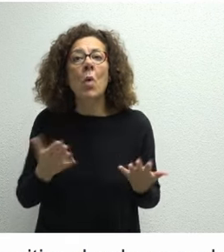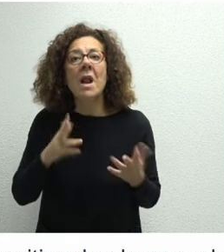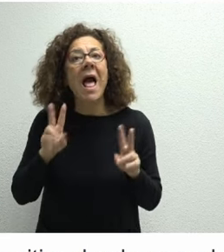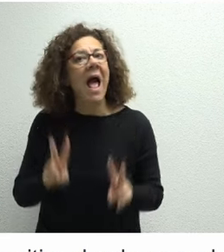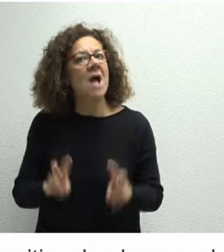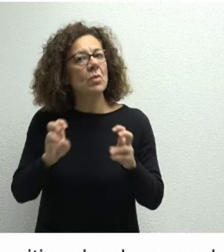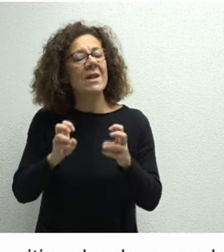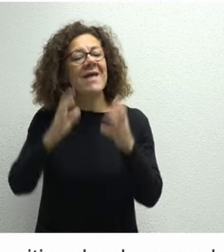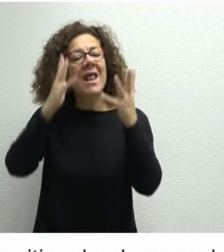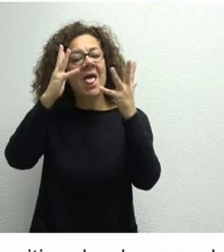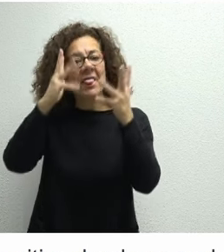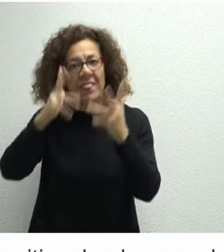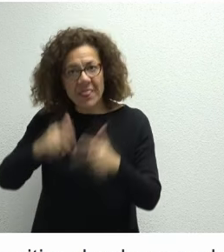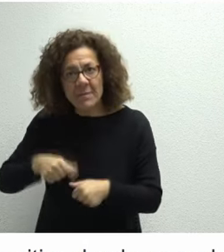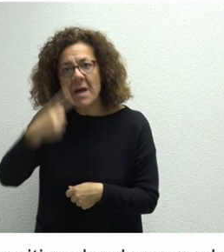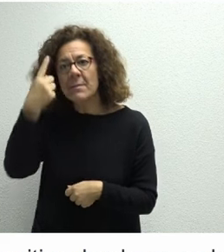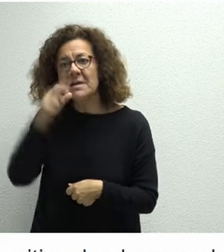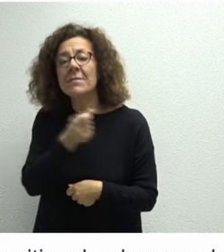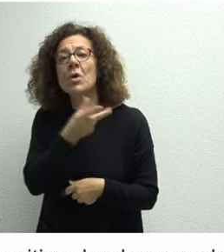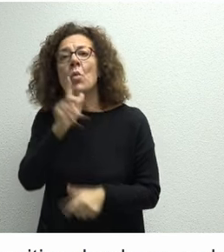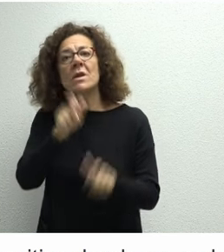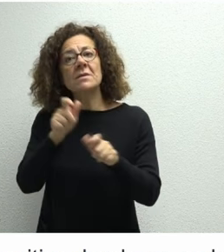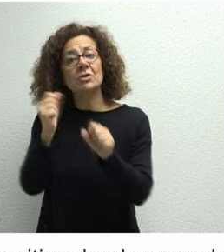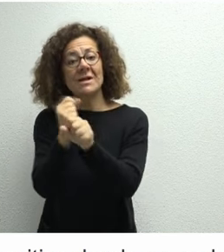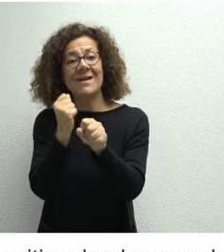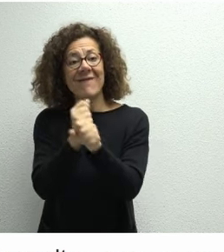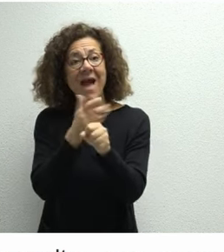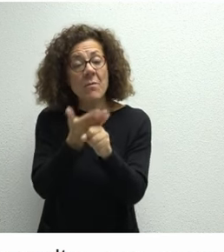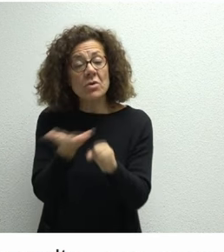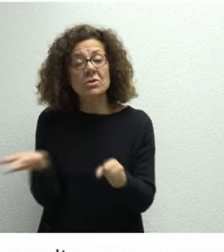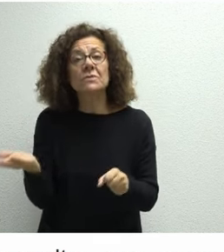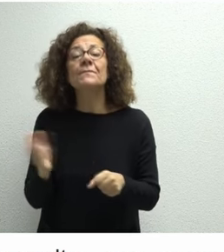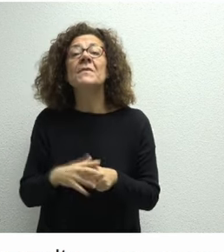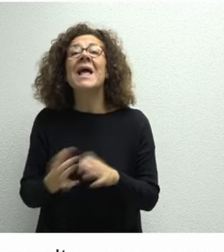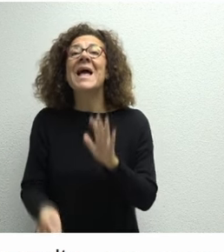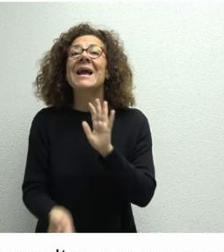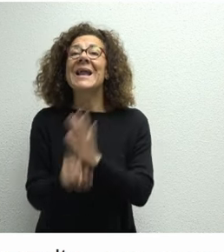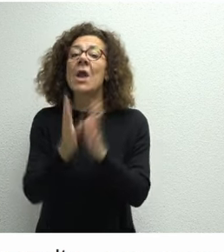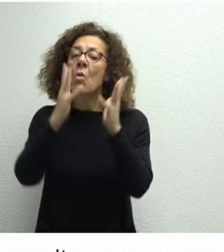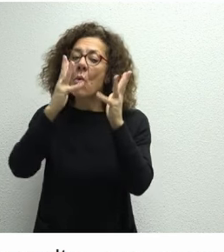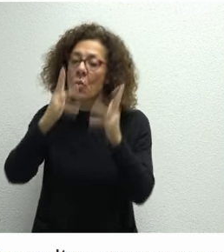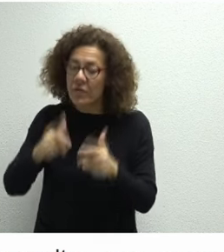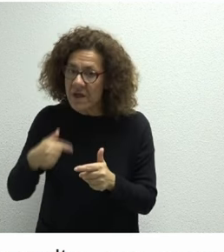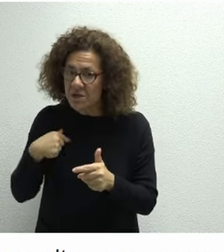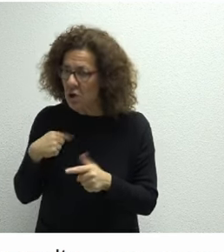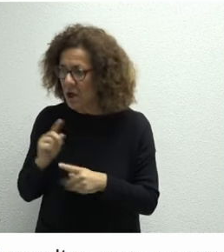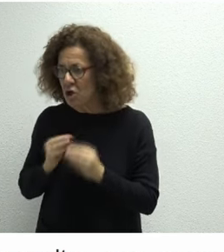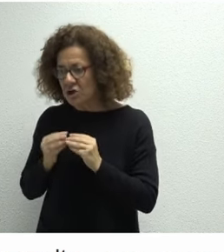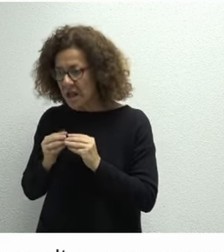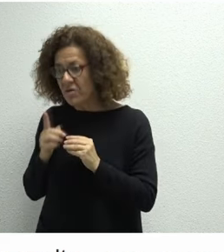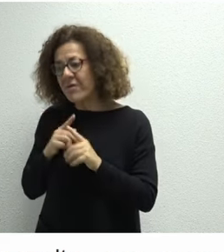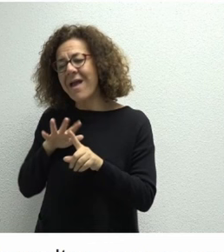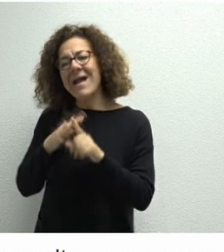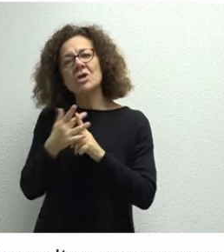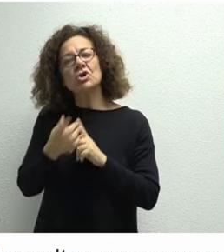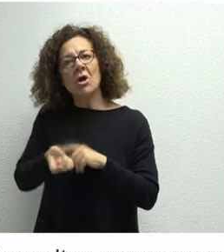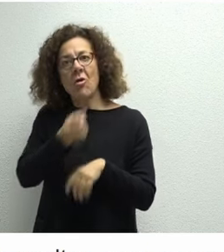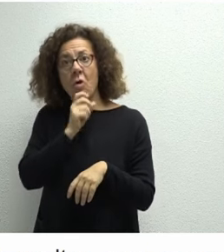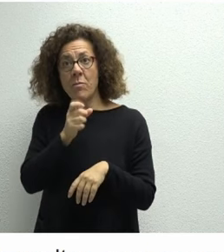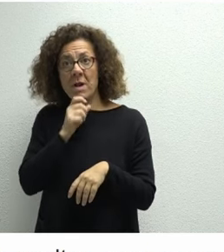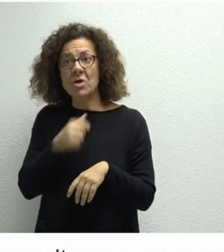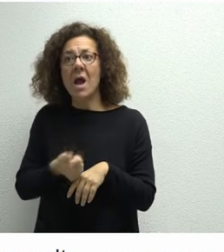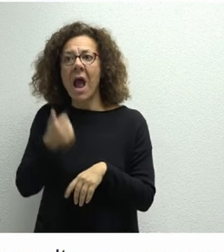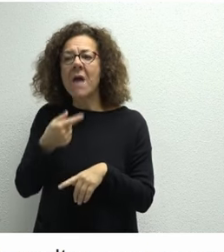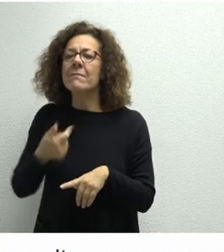censos para saber no con cuántas personas estamos trabajando crear un censo que nos hizo en su momento de casos complejos que son donde más